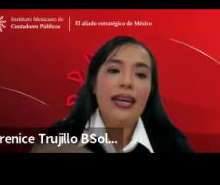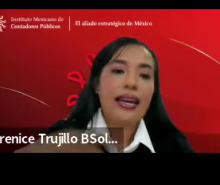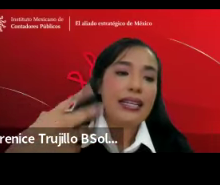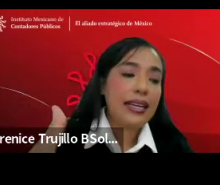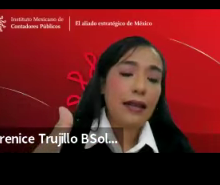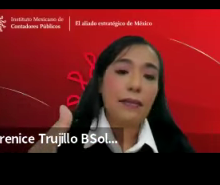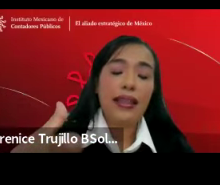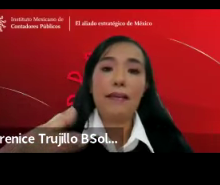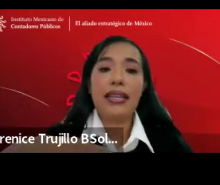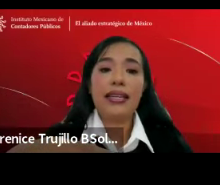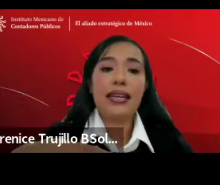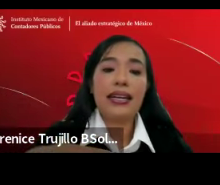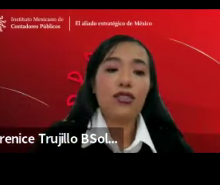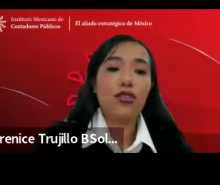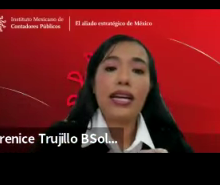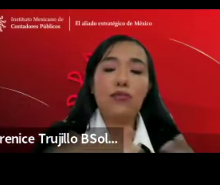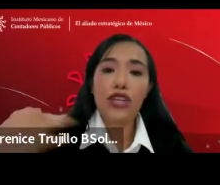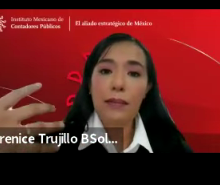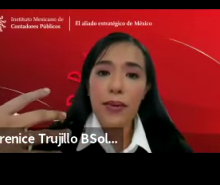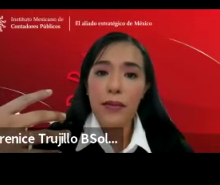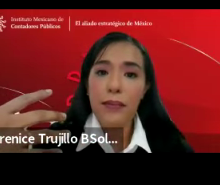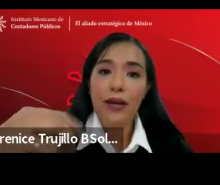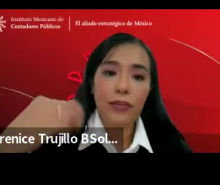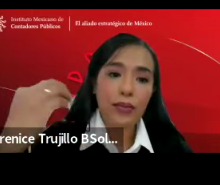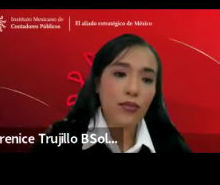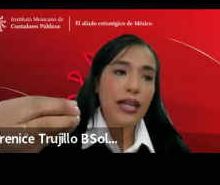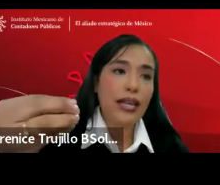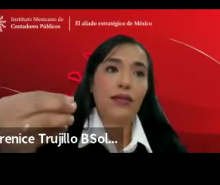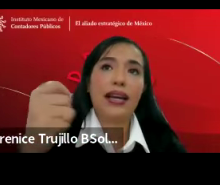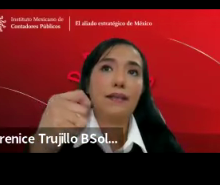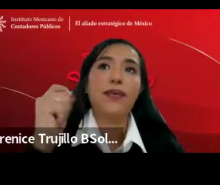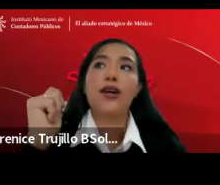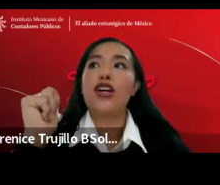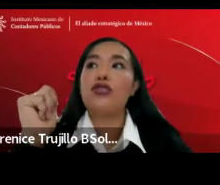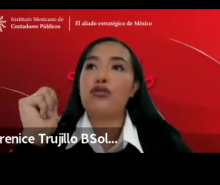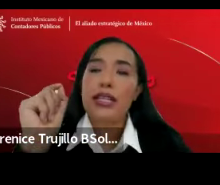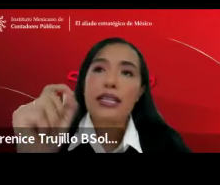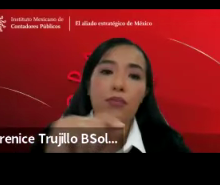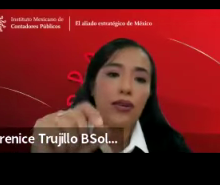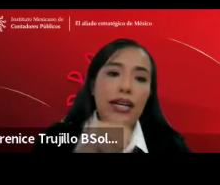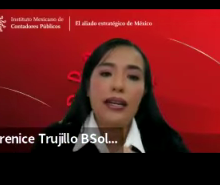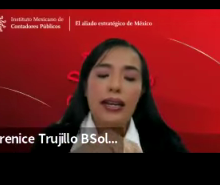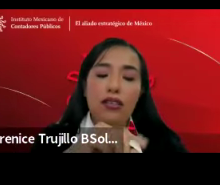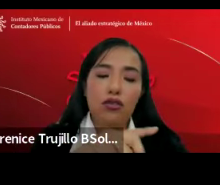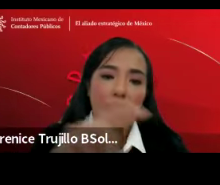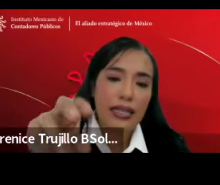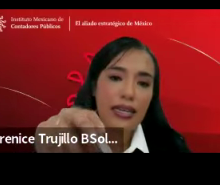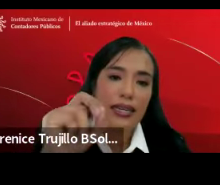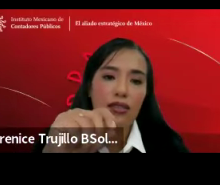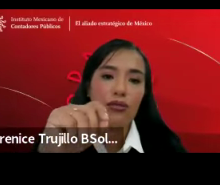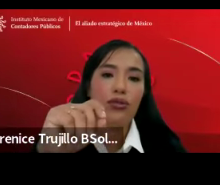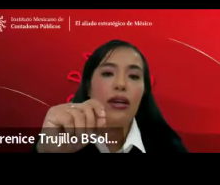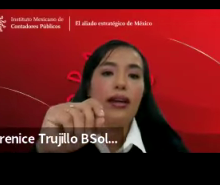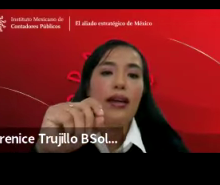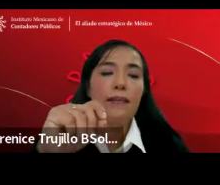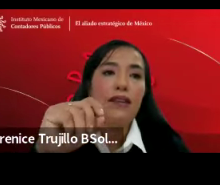clientes. Este tema de la matriz de riesgo es muy amplio, pero les voy a dar un ejemplo. Si ustedes ponen en su matriz